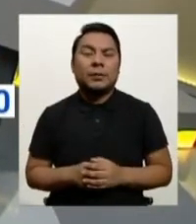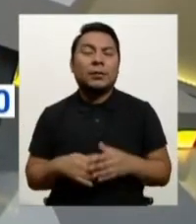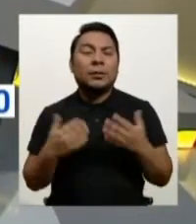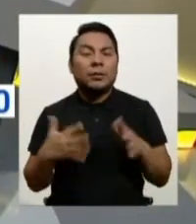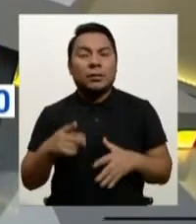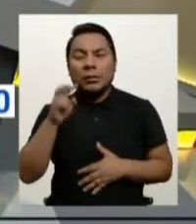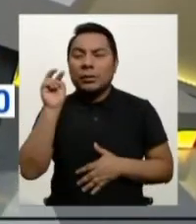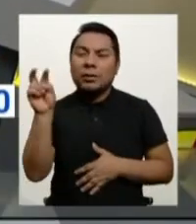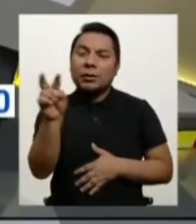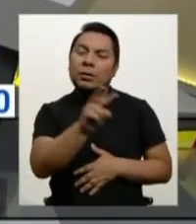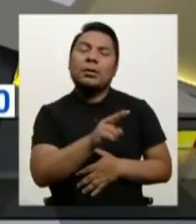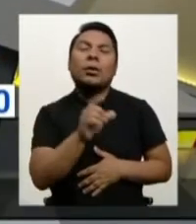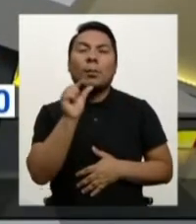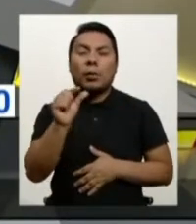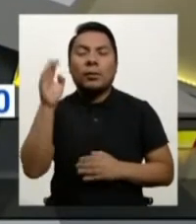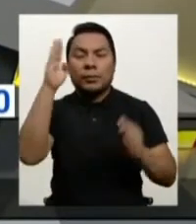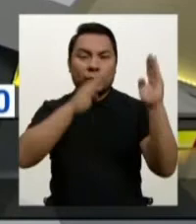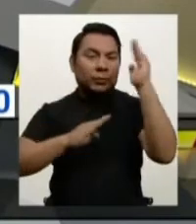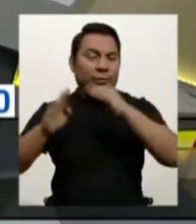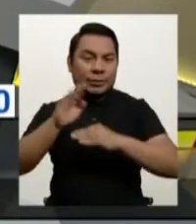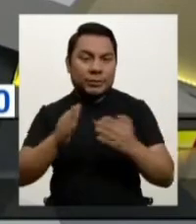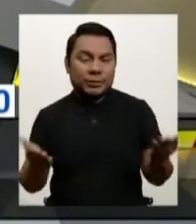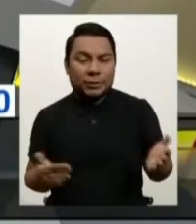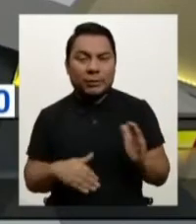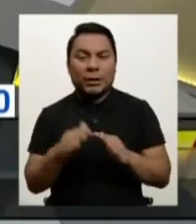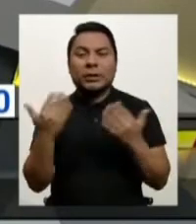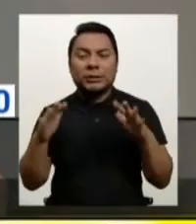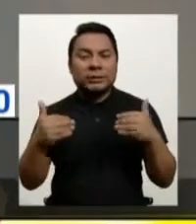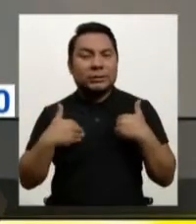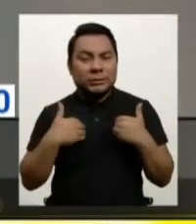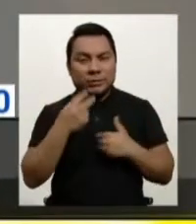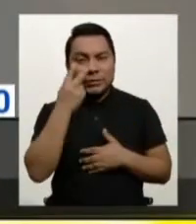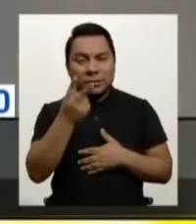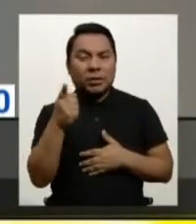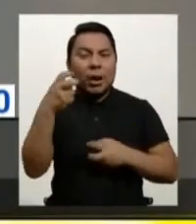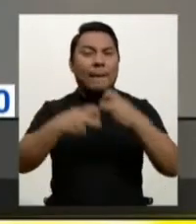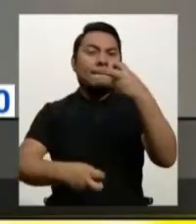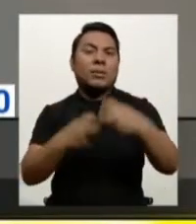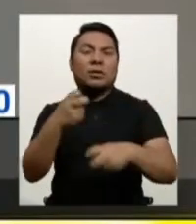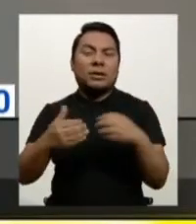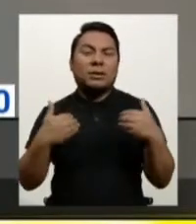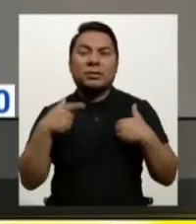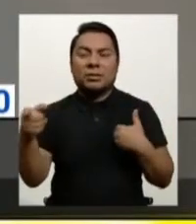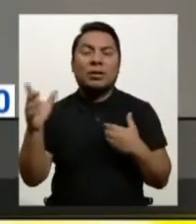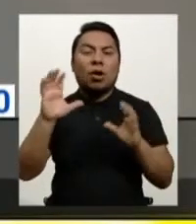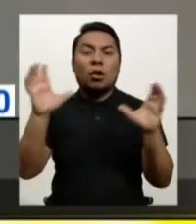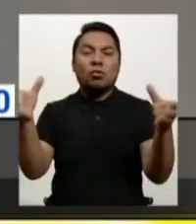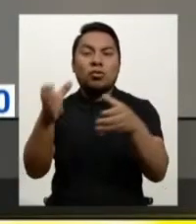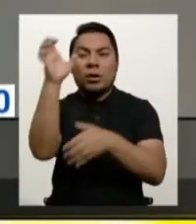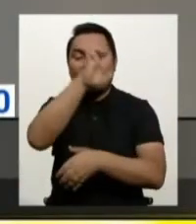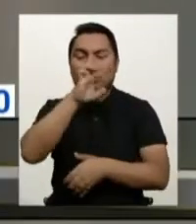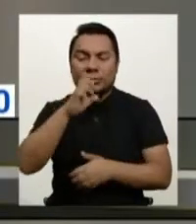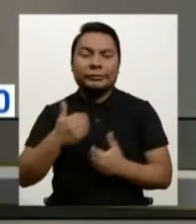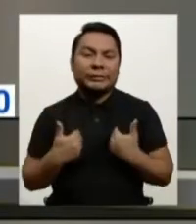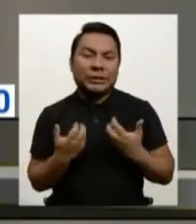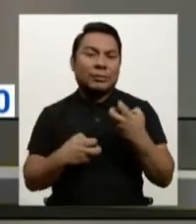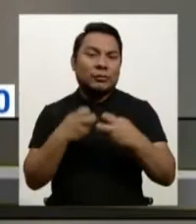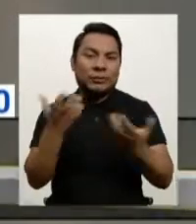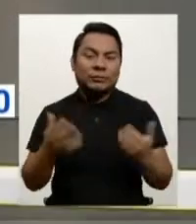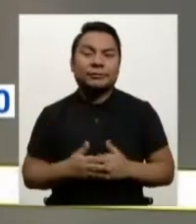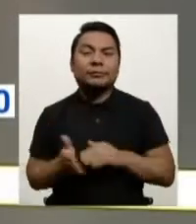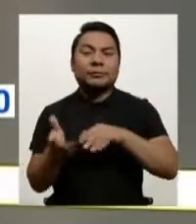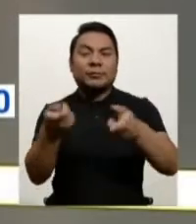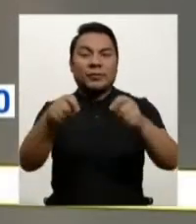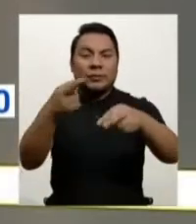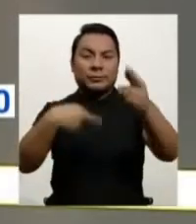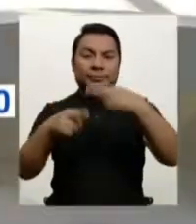Panorama un poco preocupante, más aún teniendo en cuenta los problemas que está teniendo la Unión Europea, ¿no? Una pausa